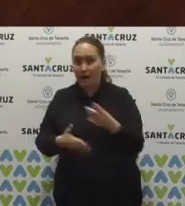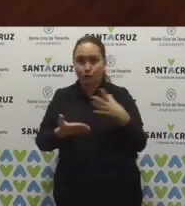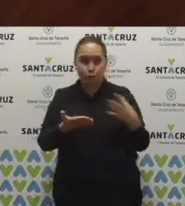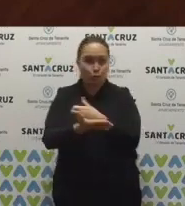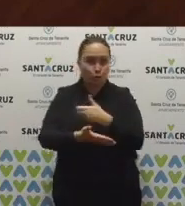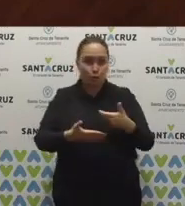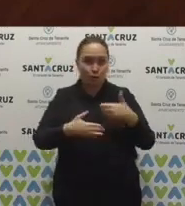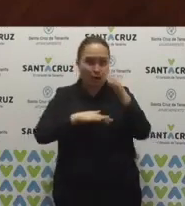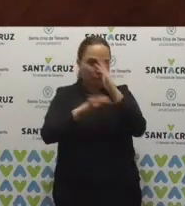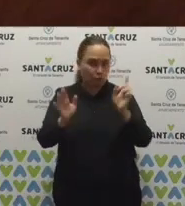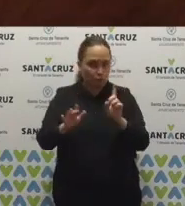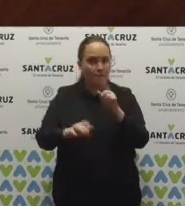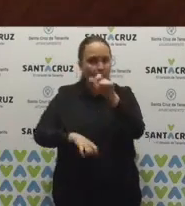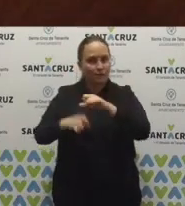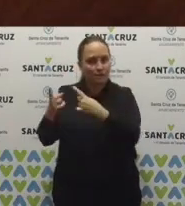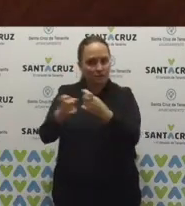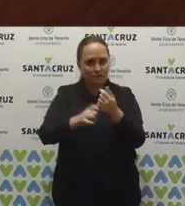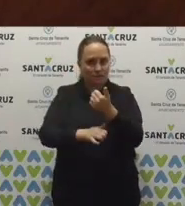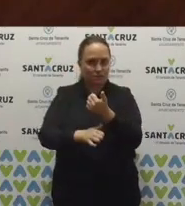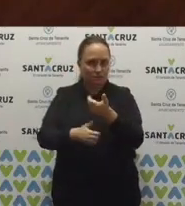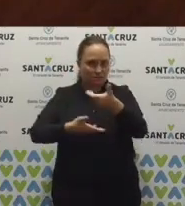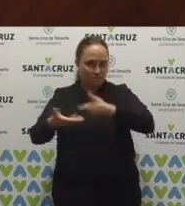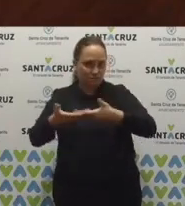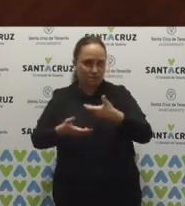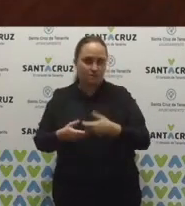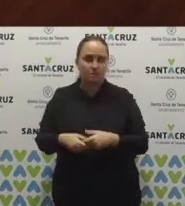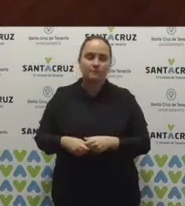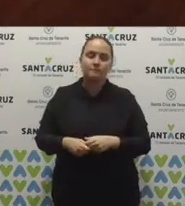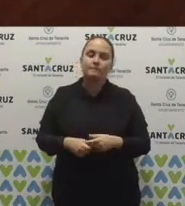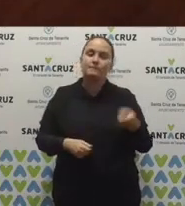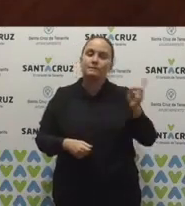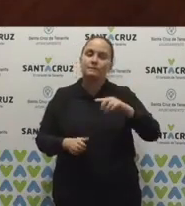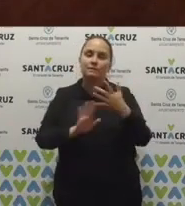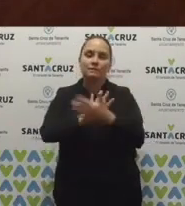usted más usted habla también además de